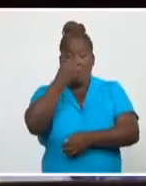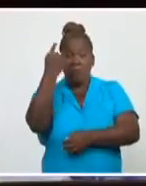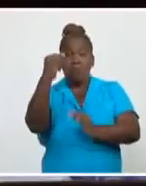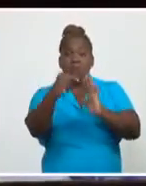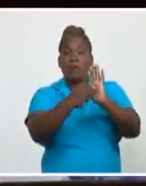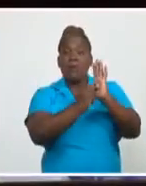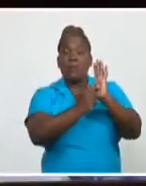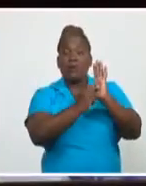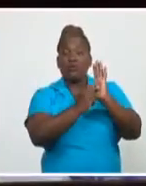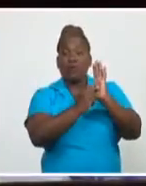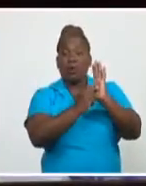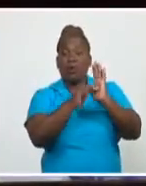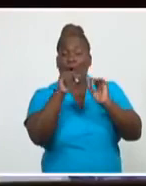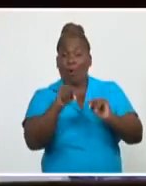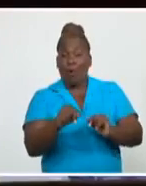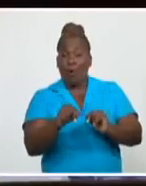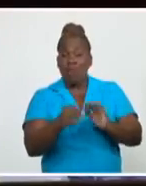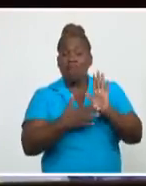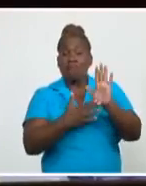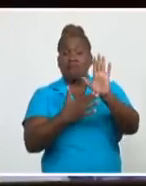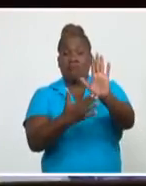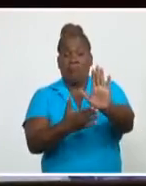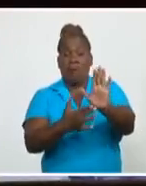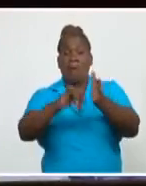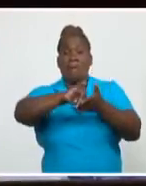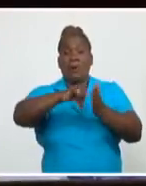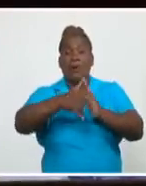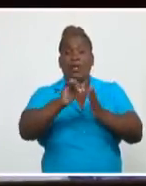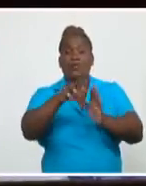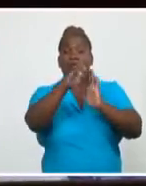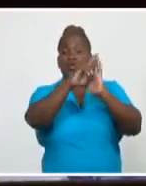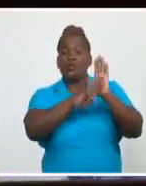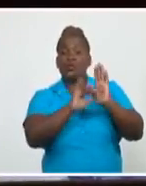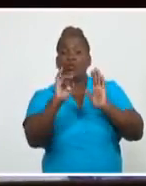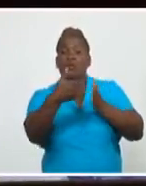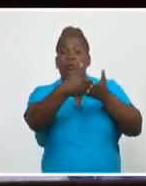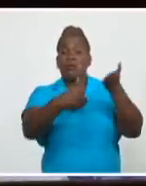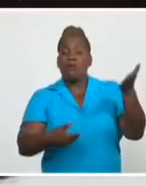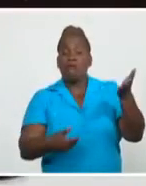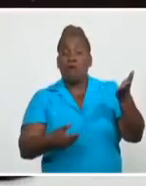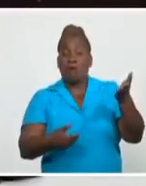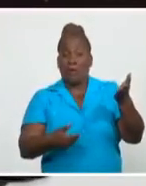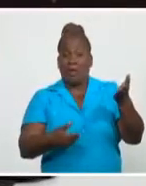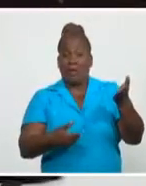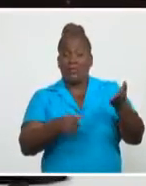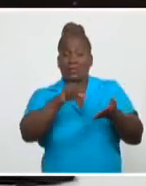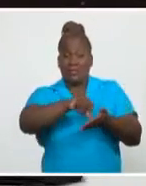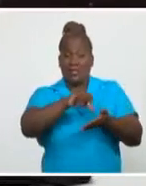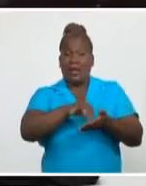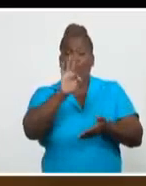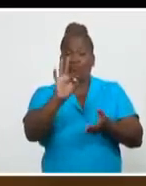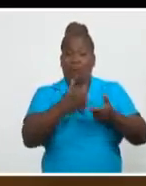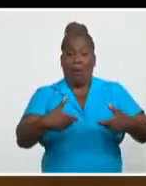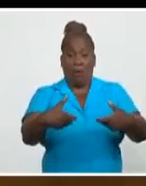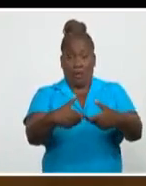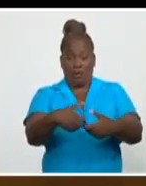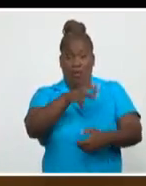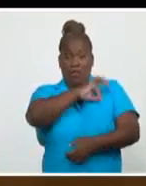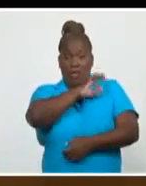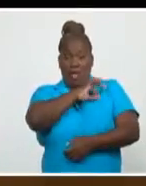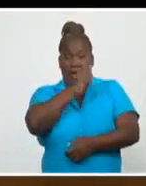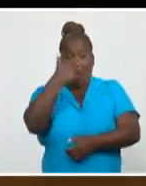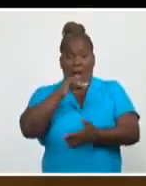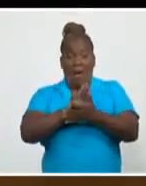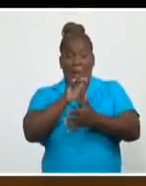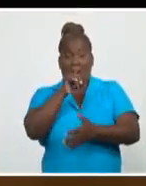de la agenda la presentación del proyecto de resolución del informe central al octavo Congreso. El delegado José Amado Ricardo